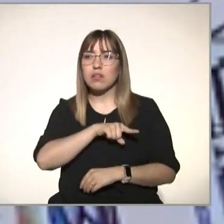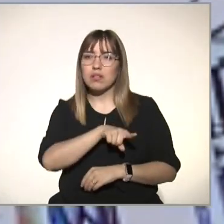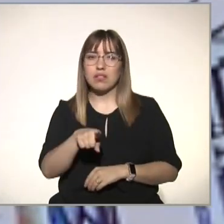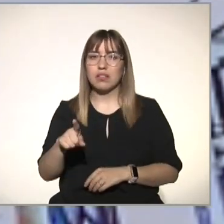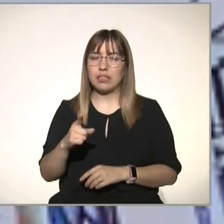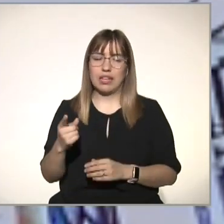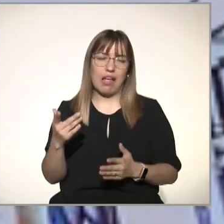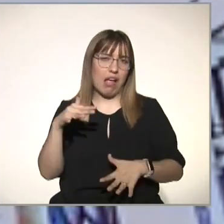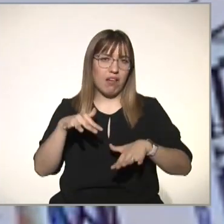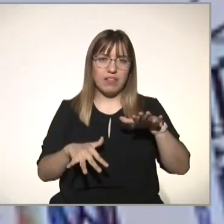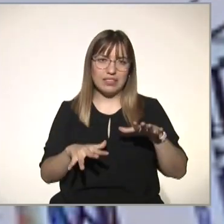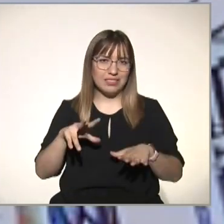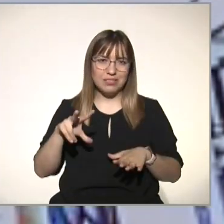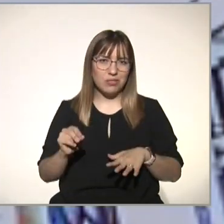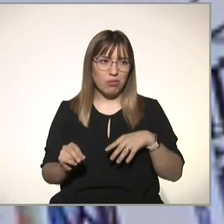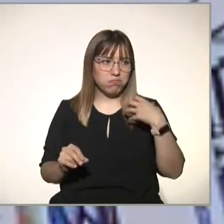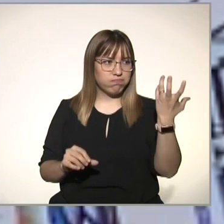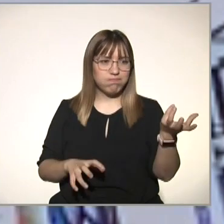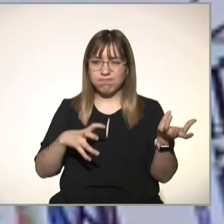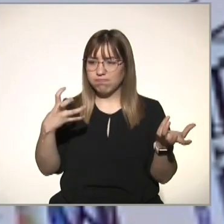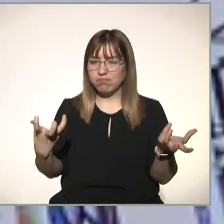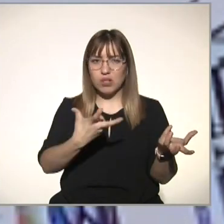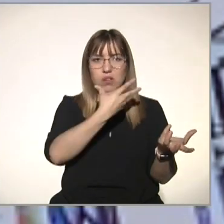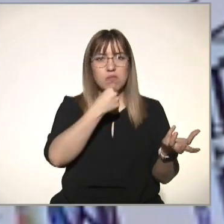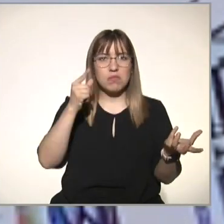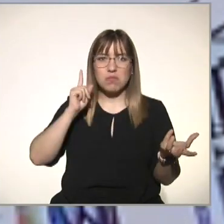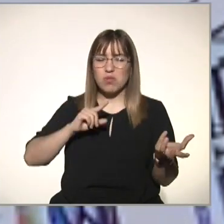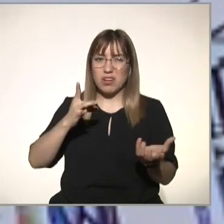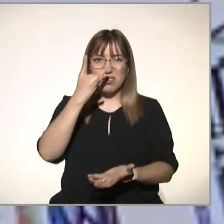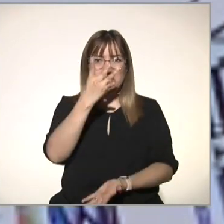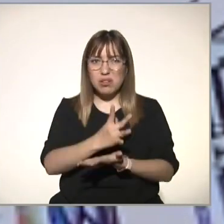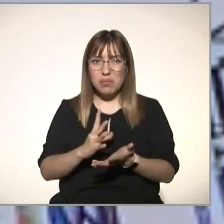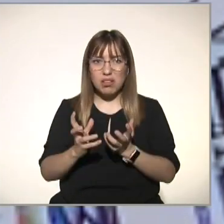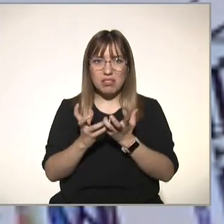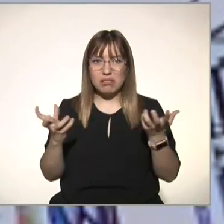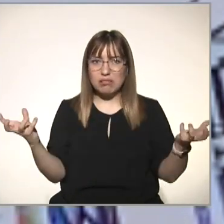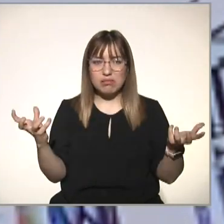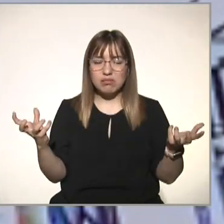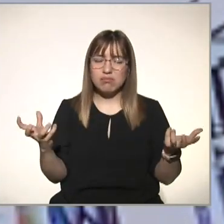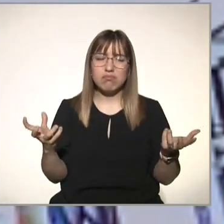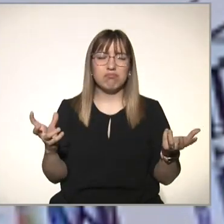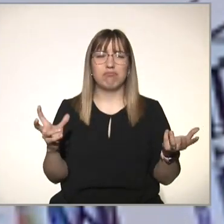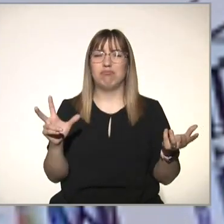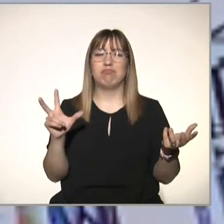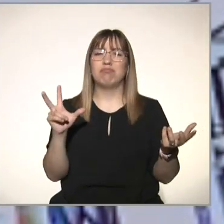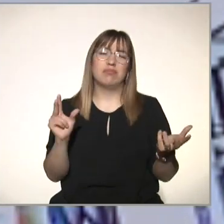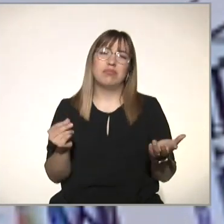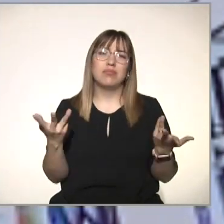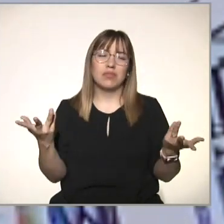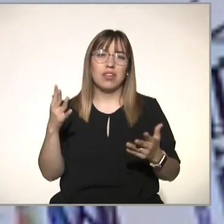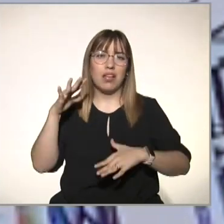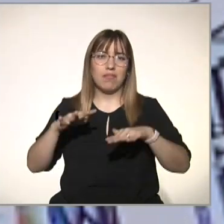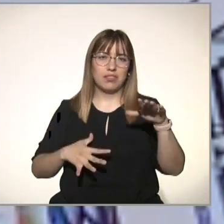en estos estereotipos, y poder aceptar que pueden